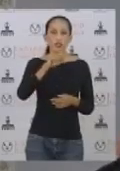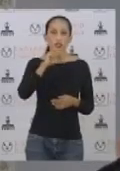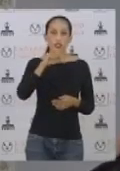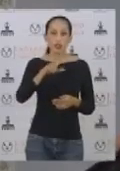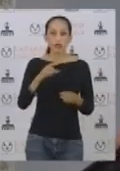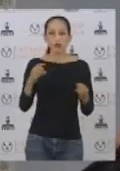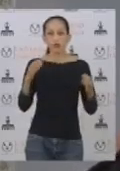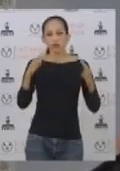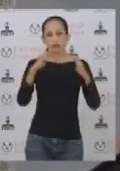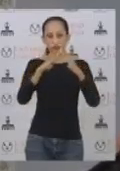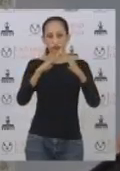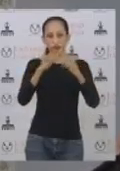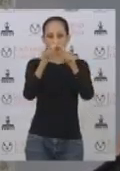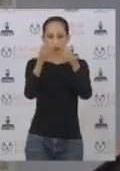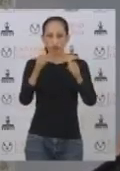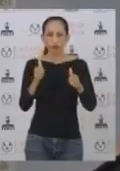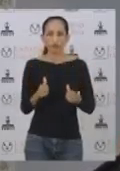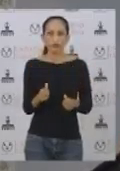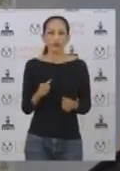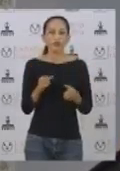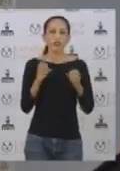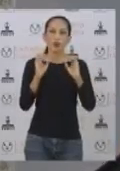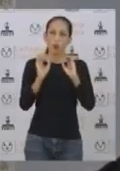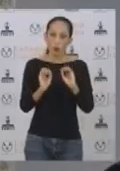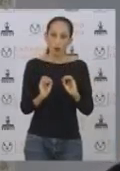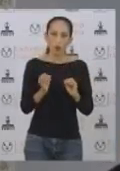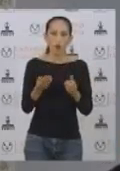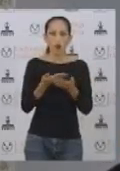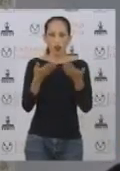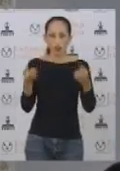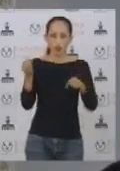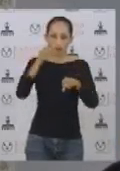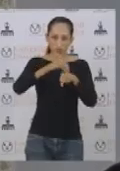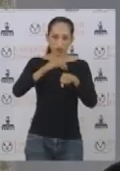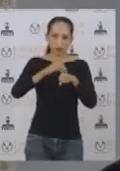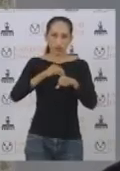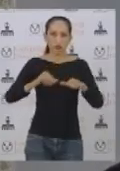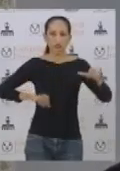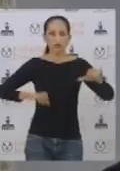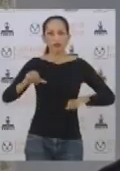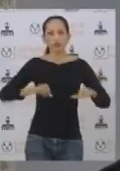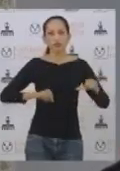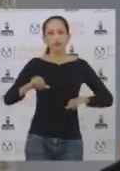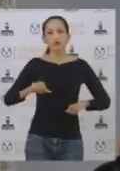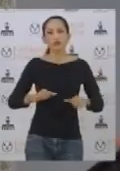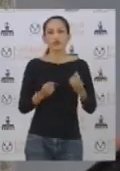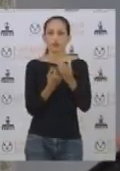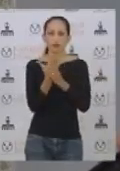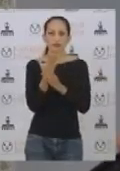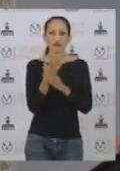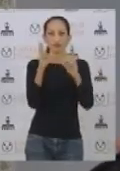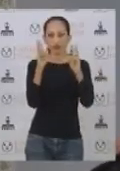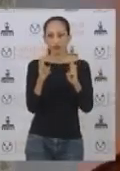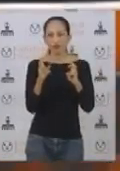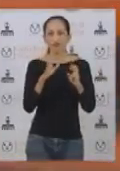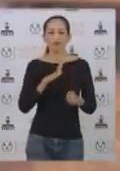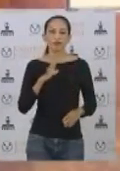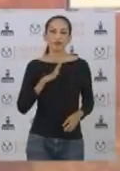tarde. Con esto cerraremos el festival. También tenemos teatro, por primera vez también incluimos ahí un programa de teatro. el grupo TESPI se estará presentando